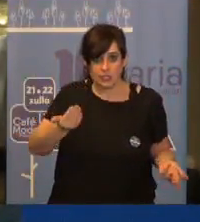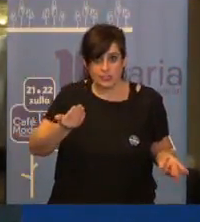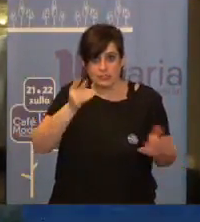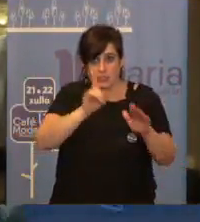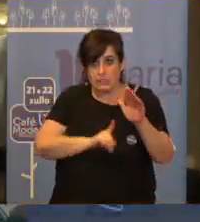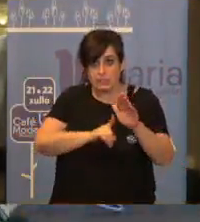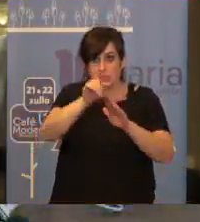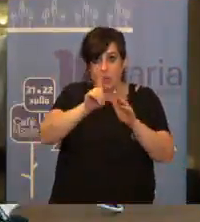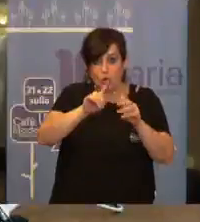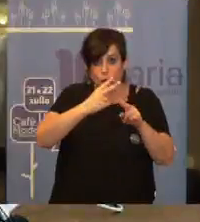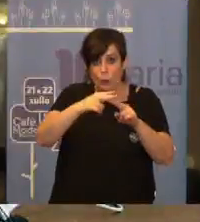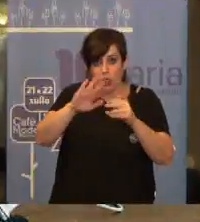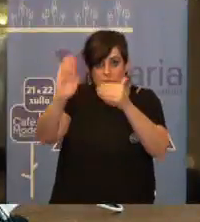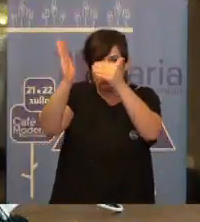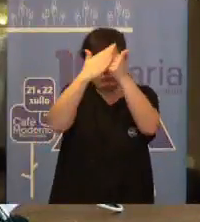político.